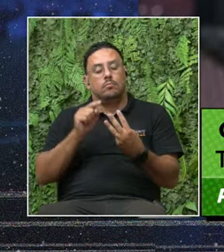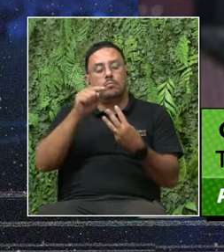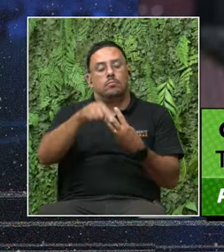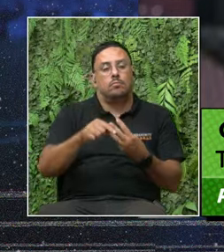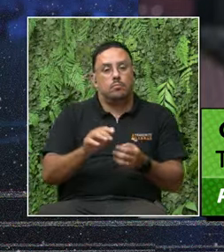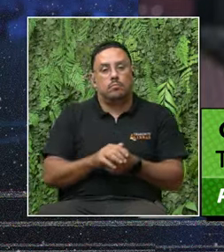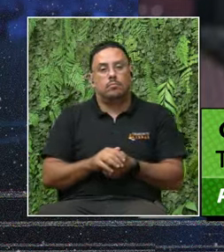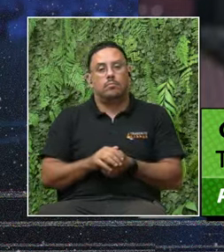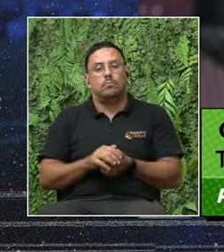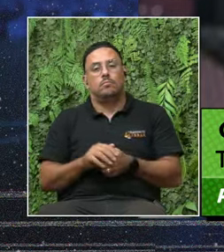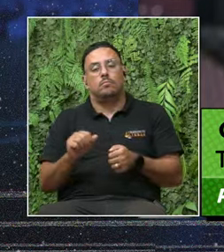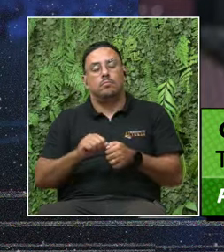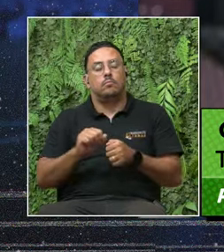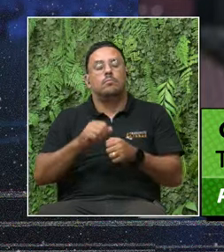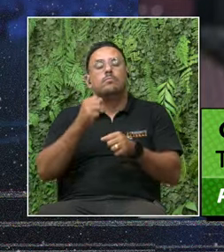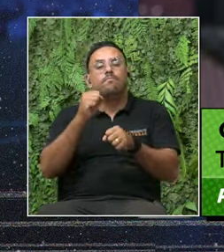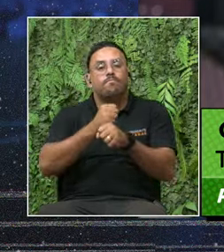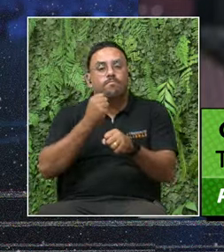namente